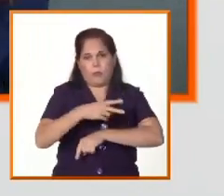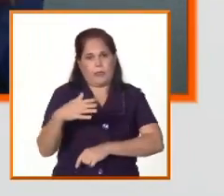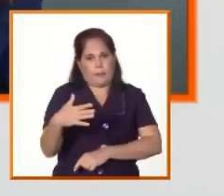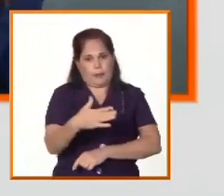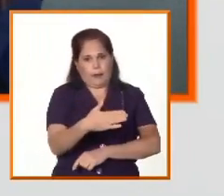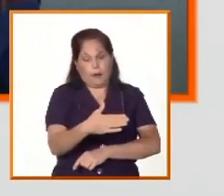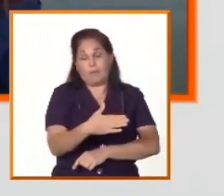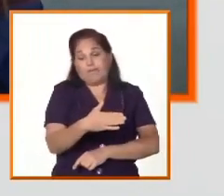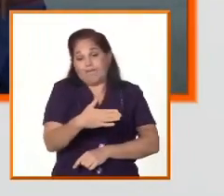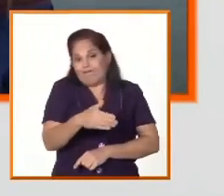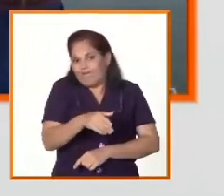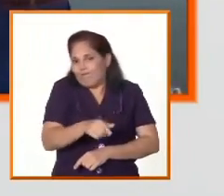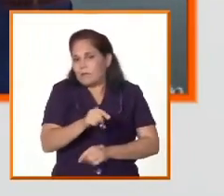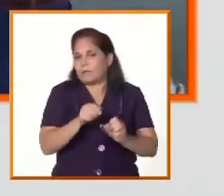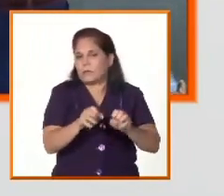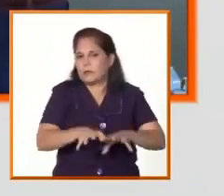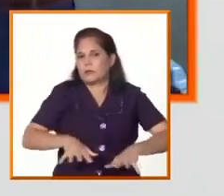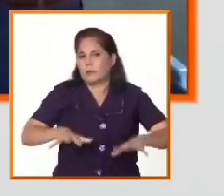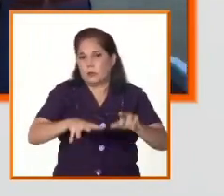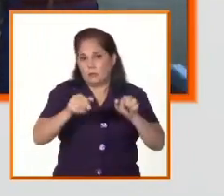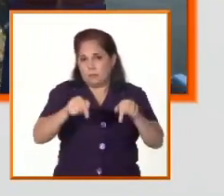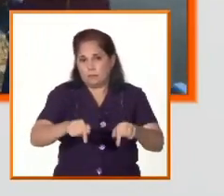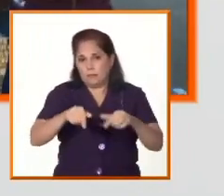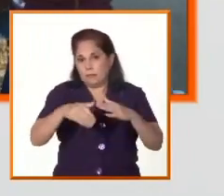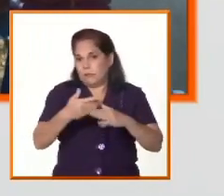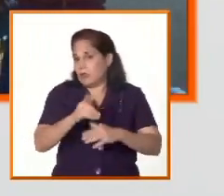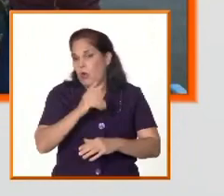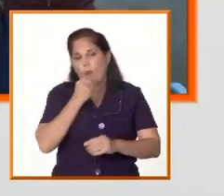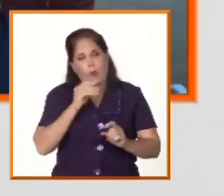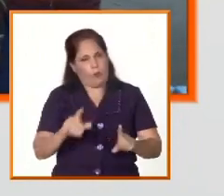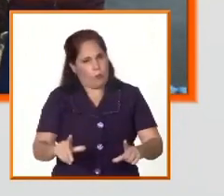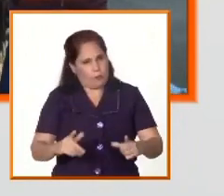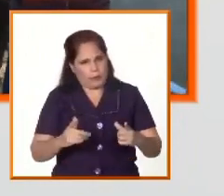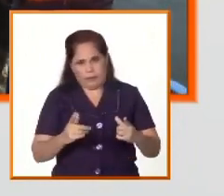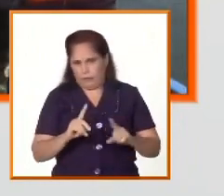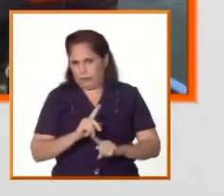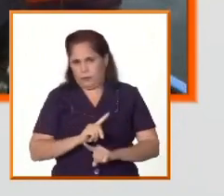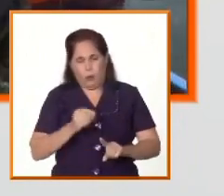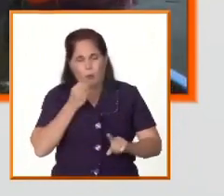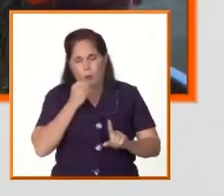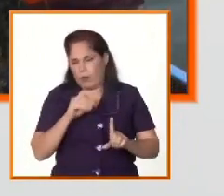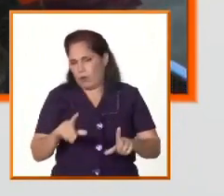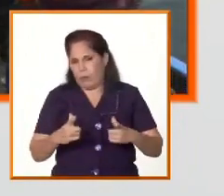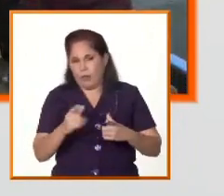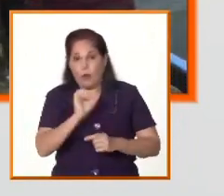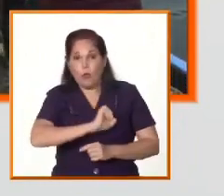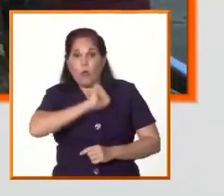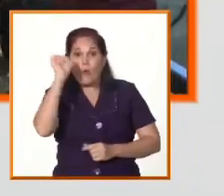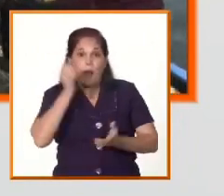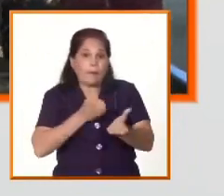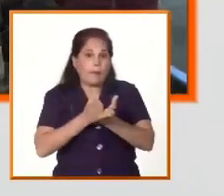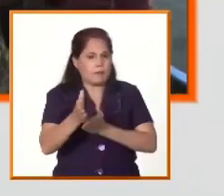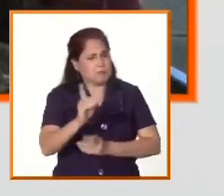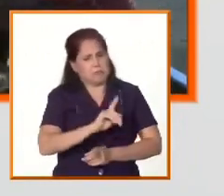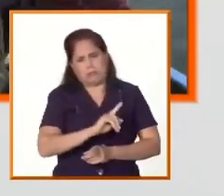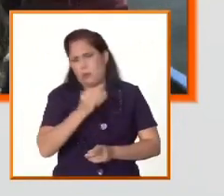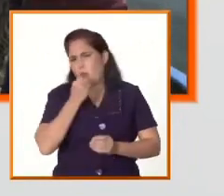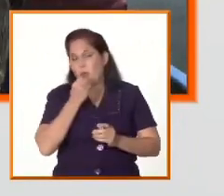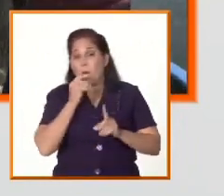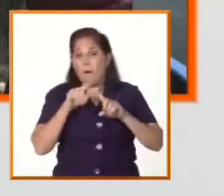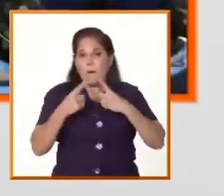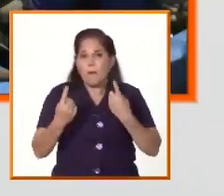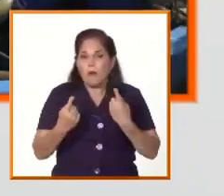esto ante la situación que tenemos hoy no es posible lograrlo mantenerlo por los